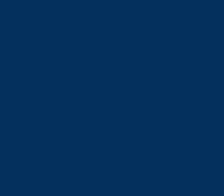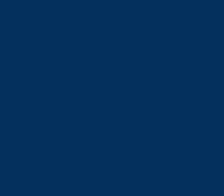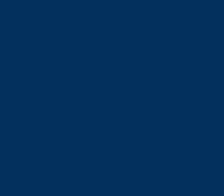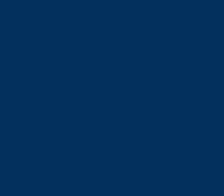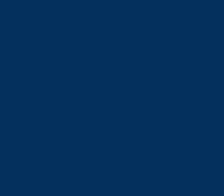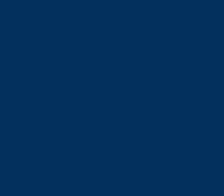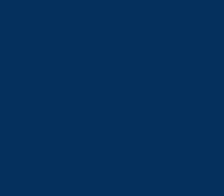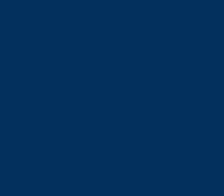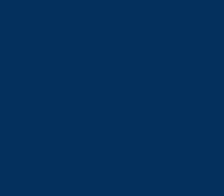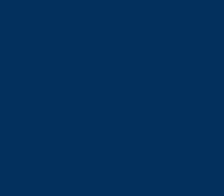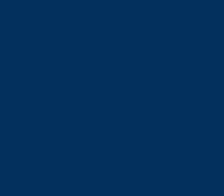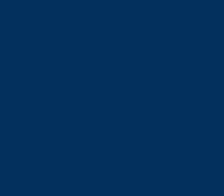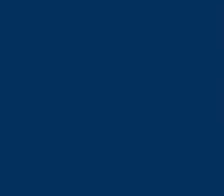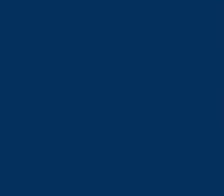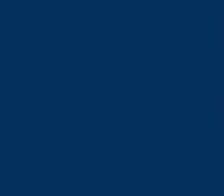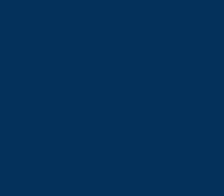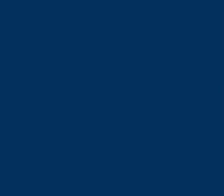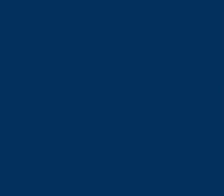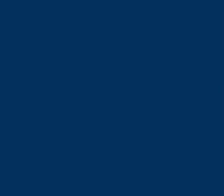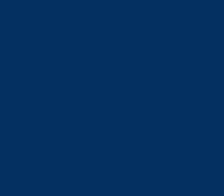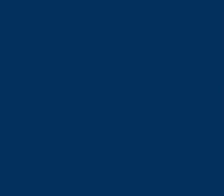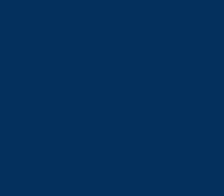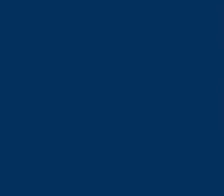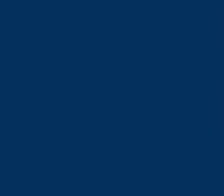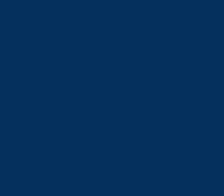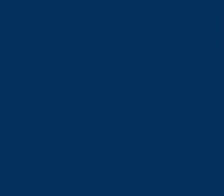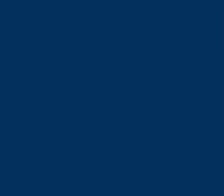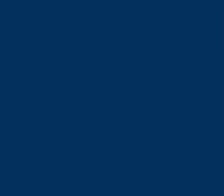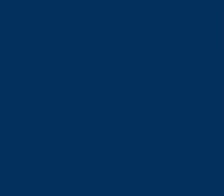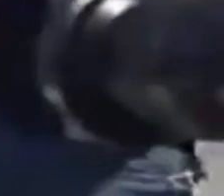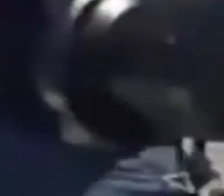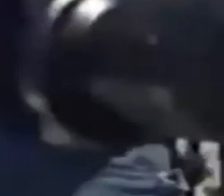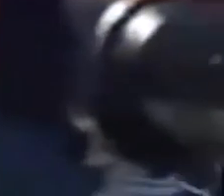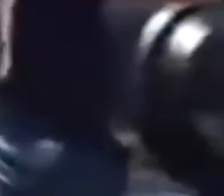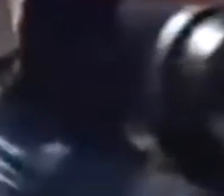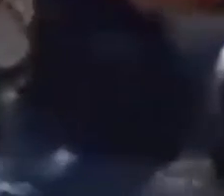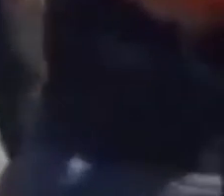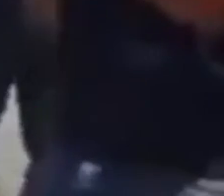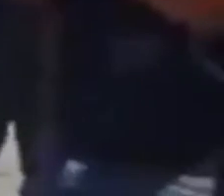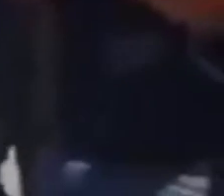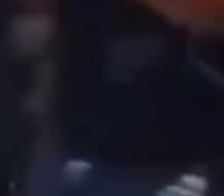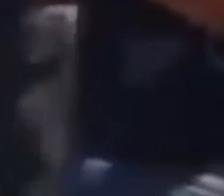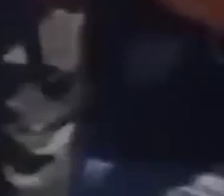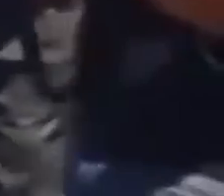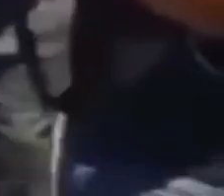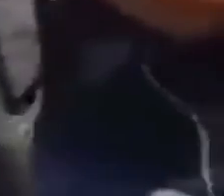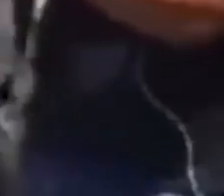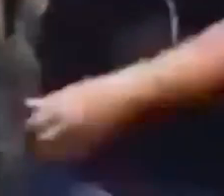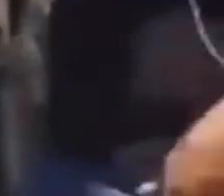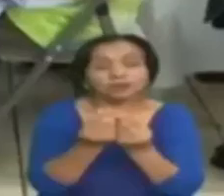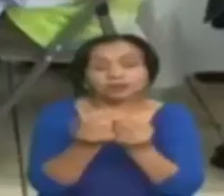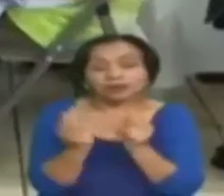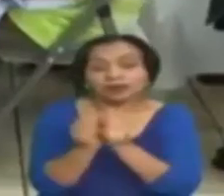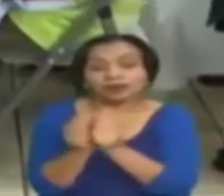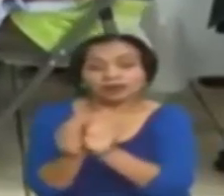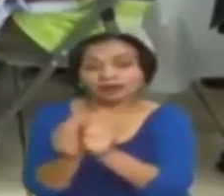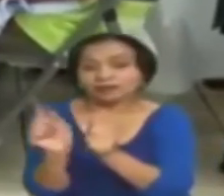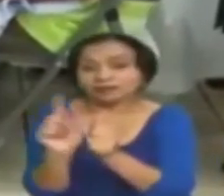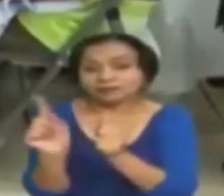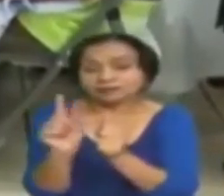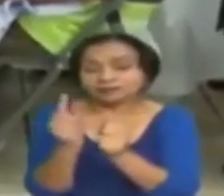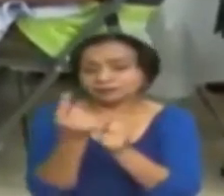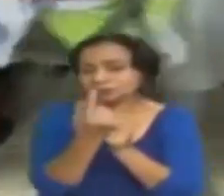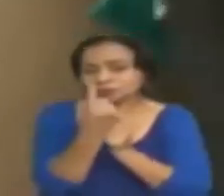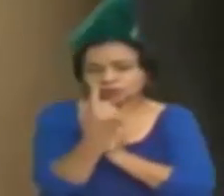listado de los lugares, municipios, centros de salud donde se va a estar vacunando, y